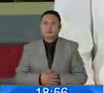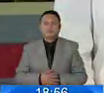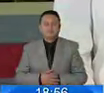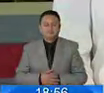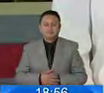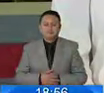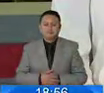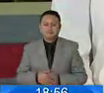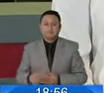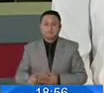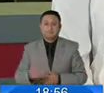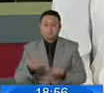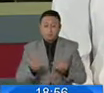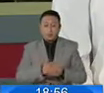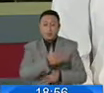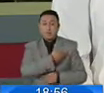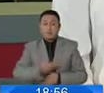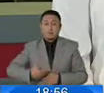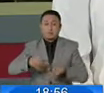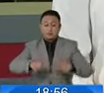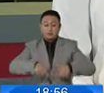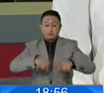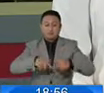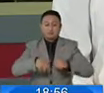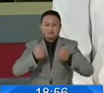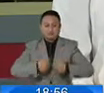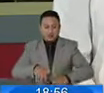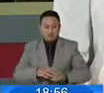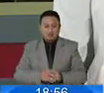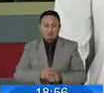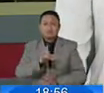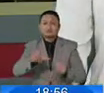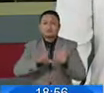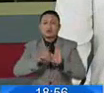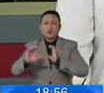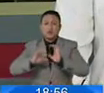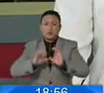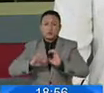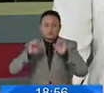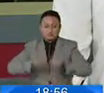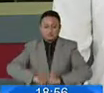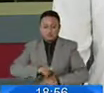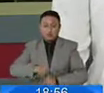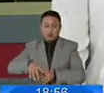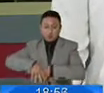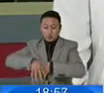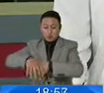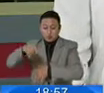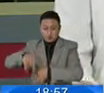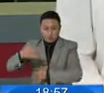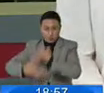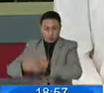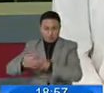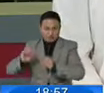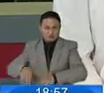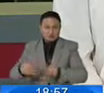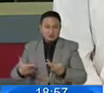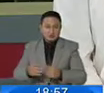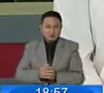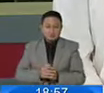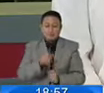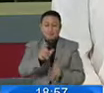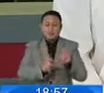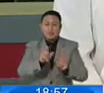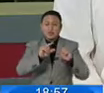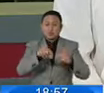Así es, el presidente electo Lenín Moreno se compromete a revisar la ley de comunicación como la judicialización de la protesta social. Lo hizo en presencia